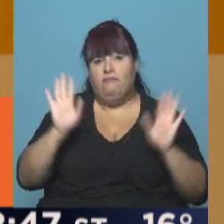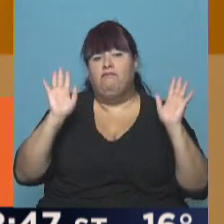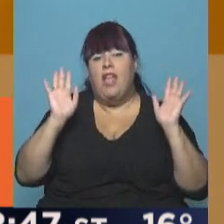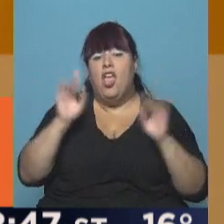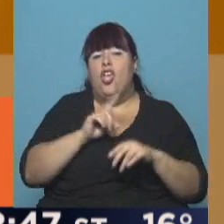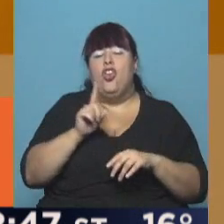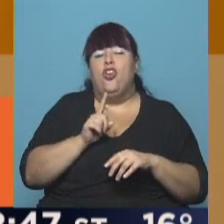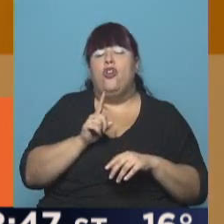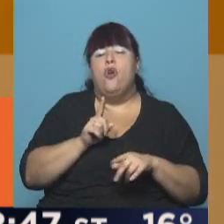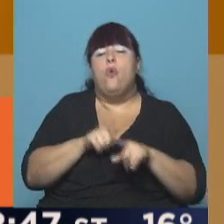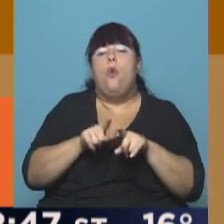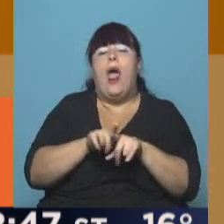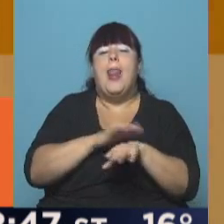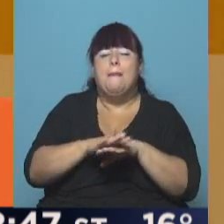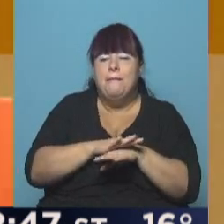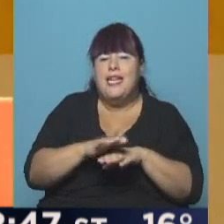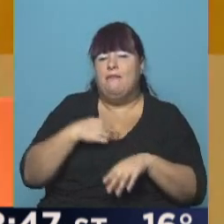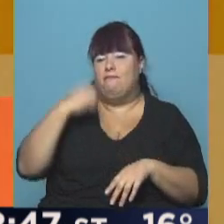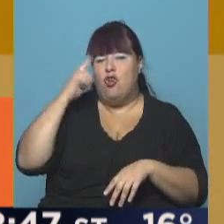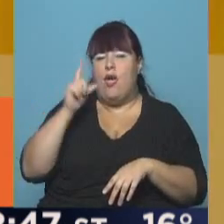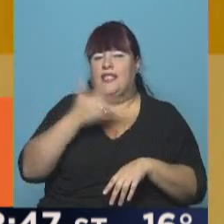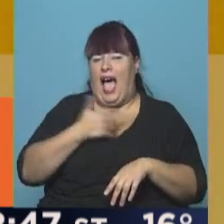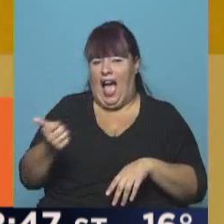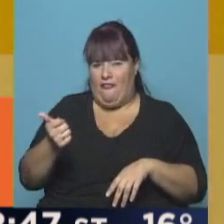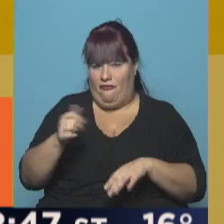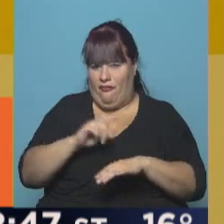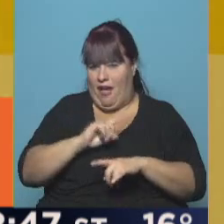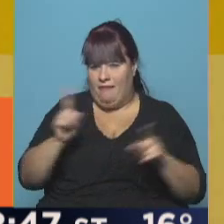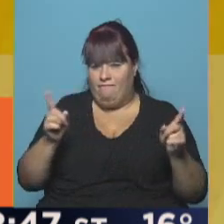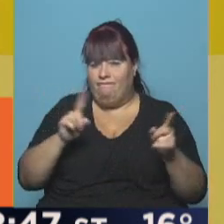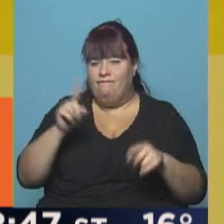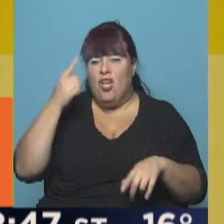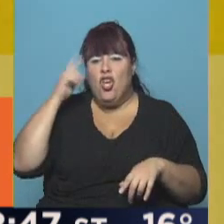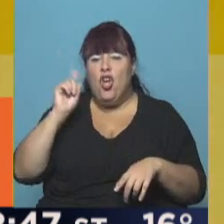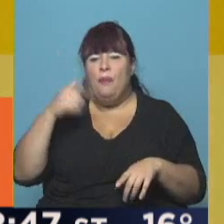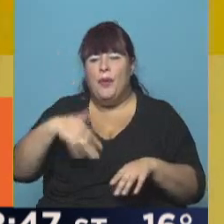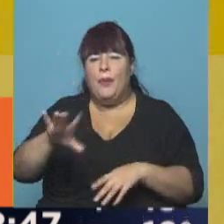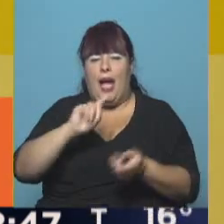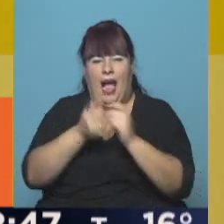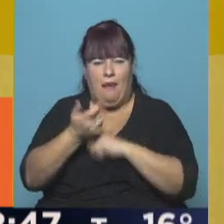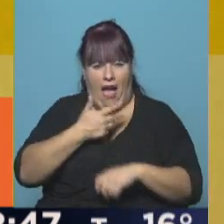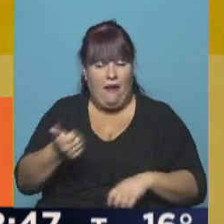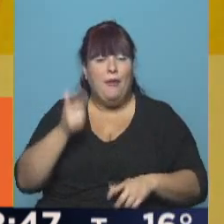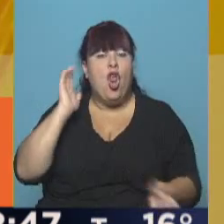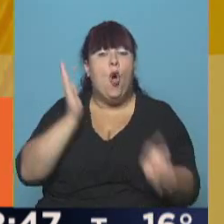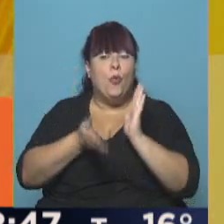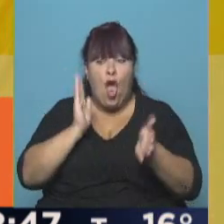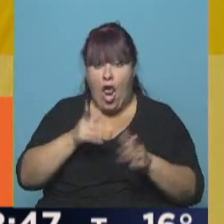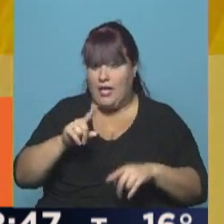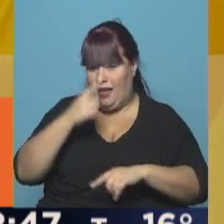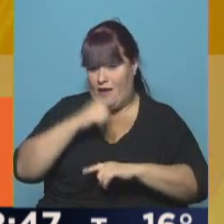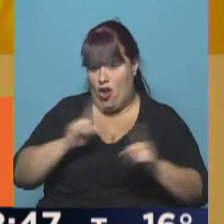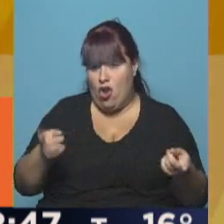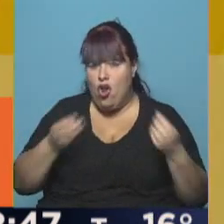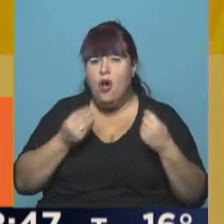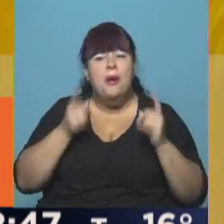no, como mínimo, yo creo que no es el caso de la AFA en ninguno de los aspectos que va a tratar esta AFA, pero en la violencia seguramente no,